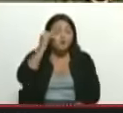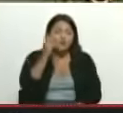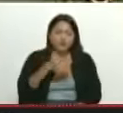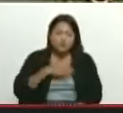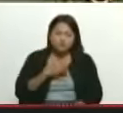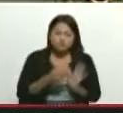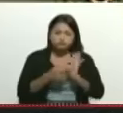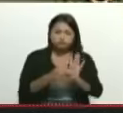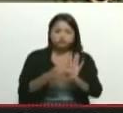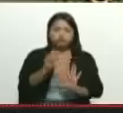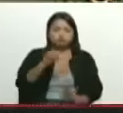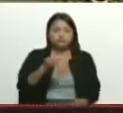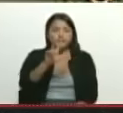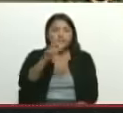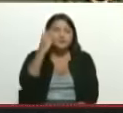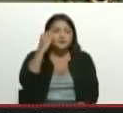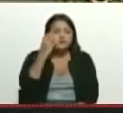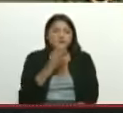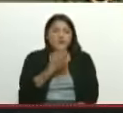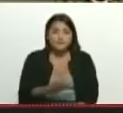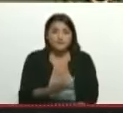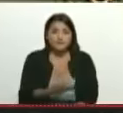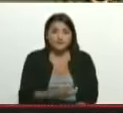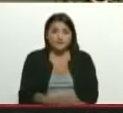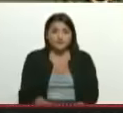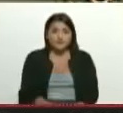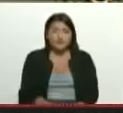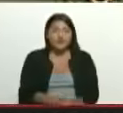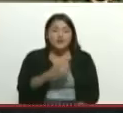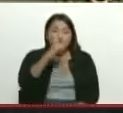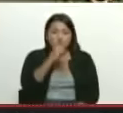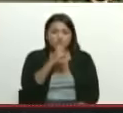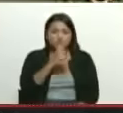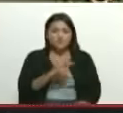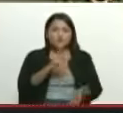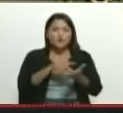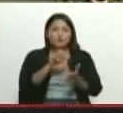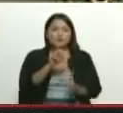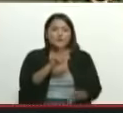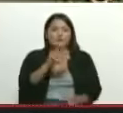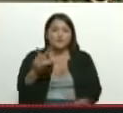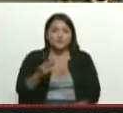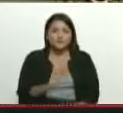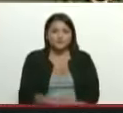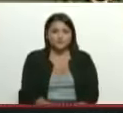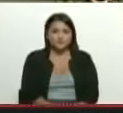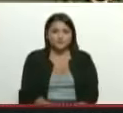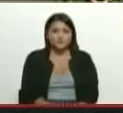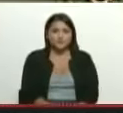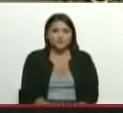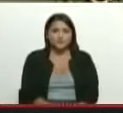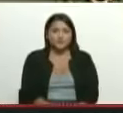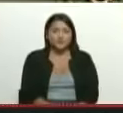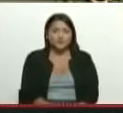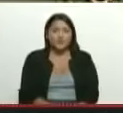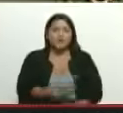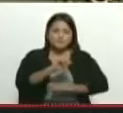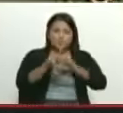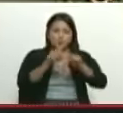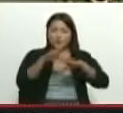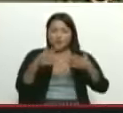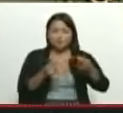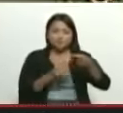el día 3 de diciembre del 2023, que son las